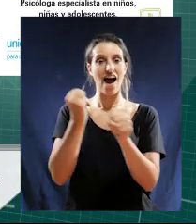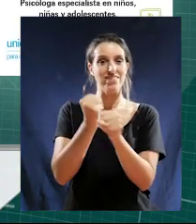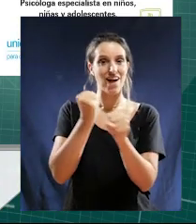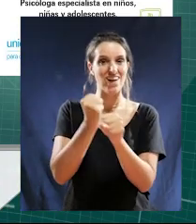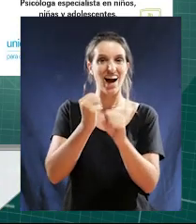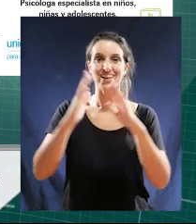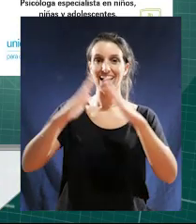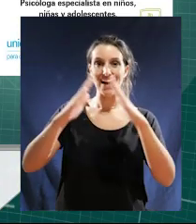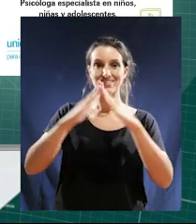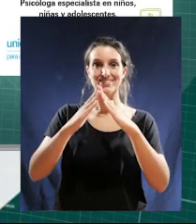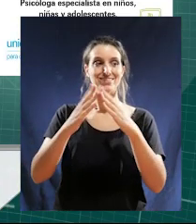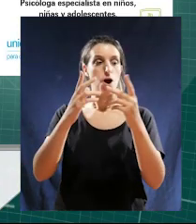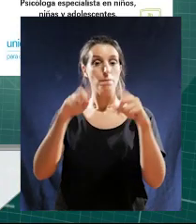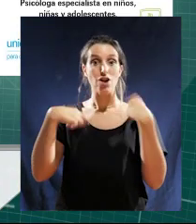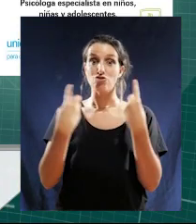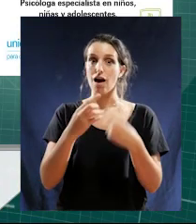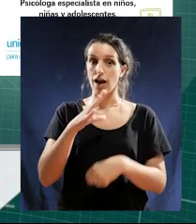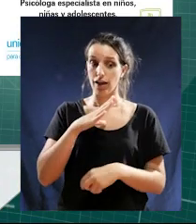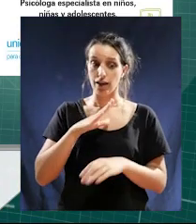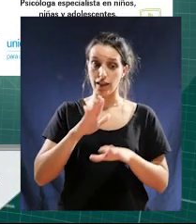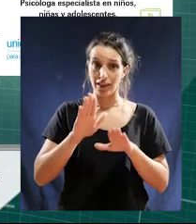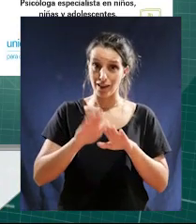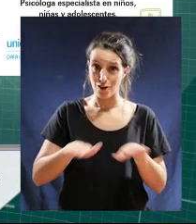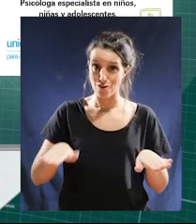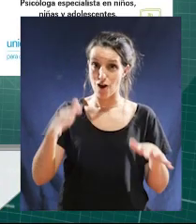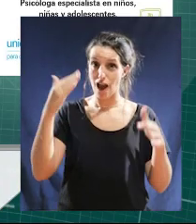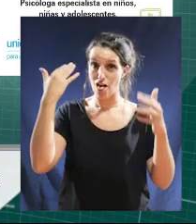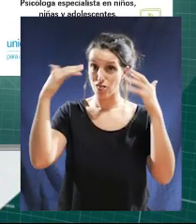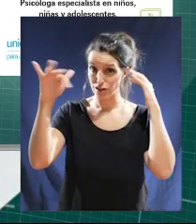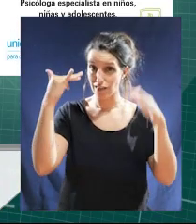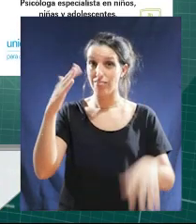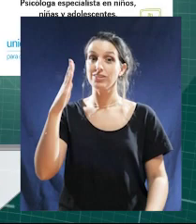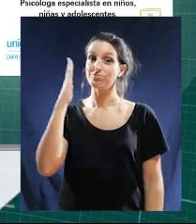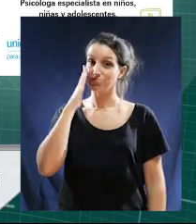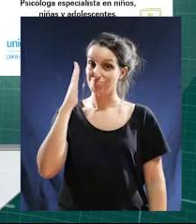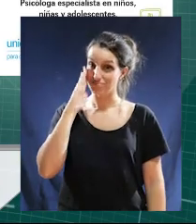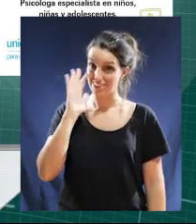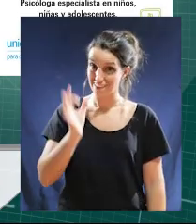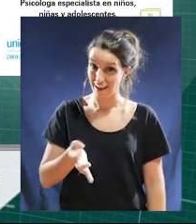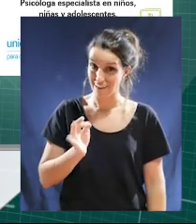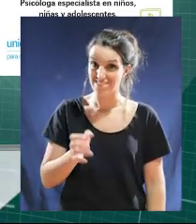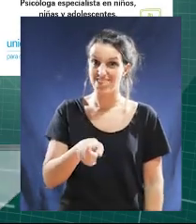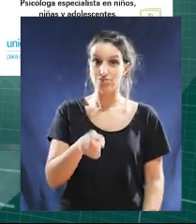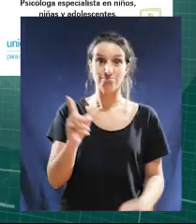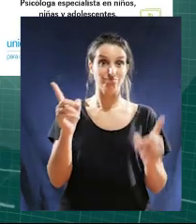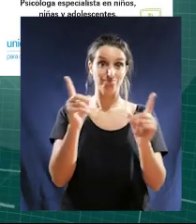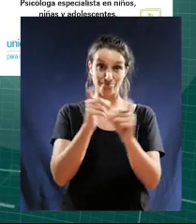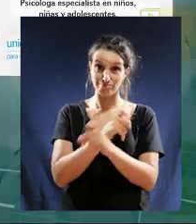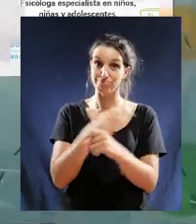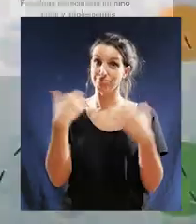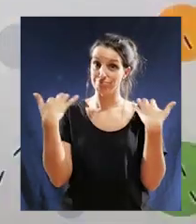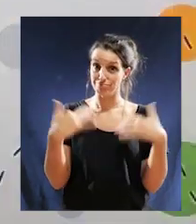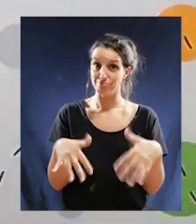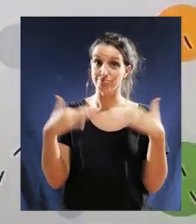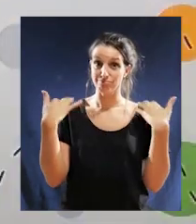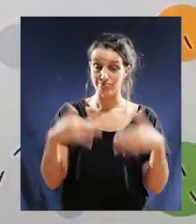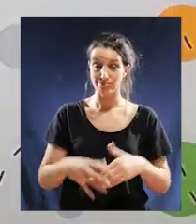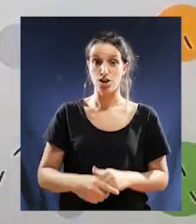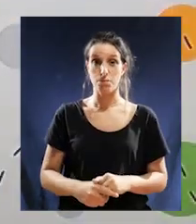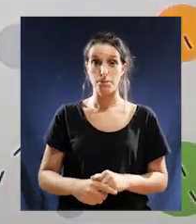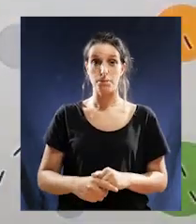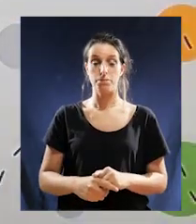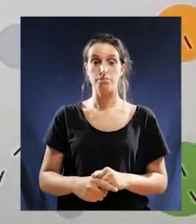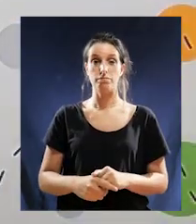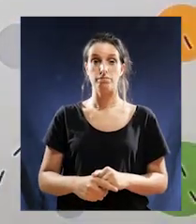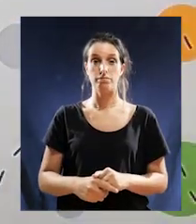un poquito de júbilo de alegría esto de trabajar desde casa para los que tenemos niños y adolescentes en la casa sabemos que eso no siempre es fácil